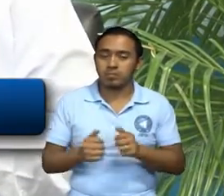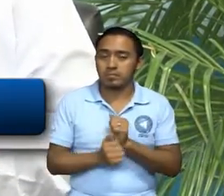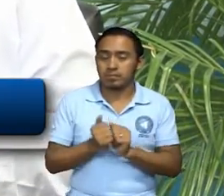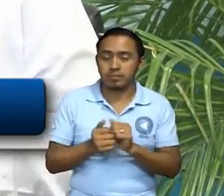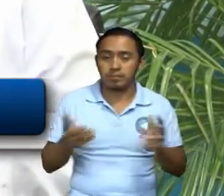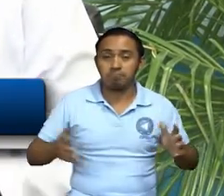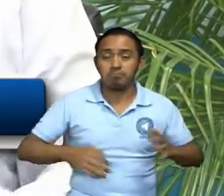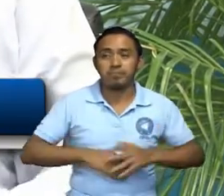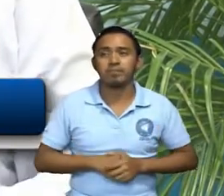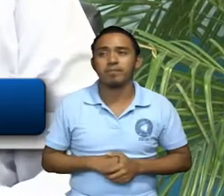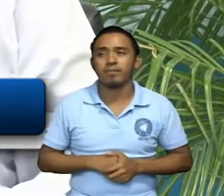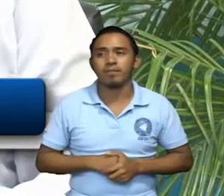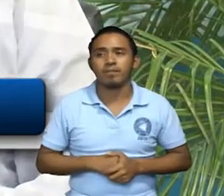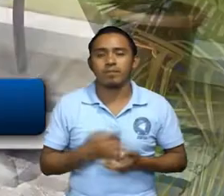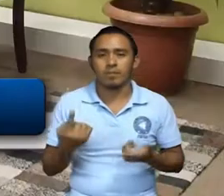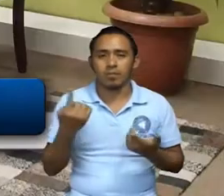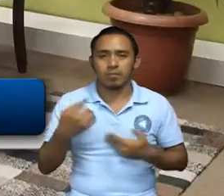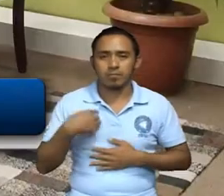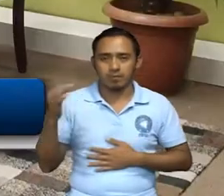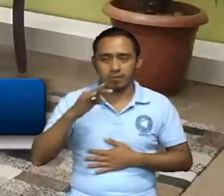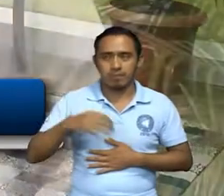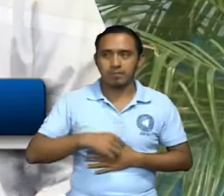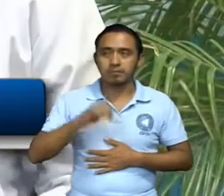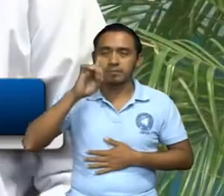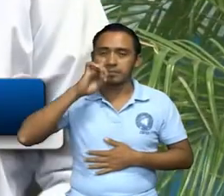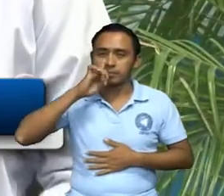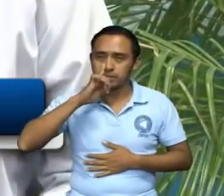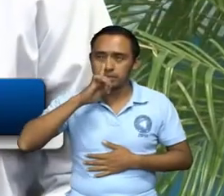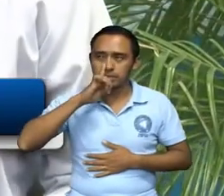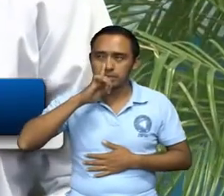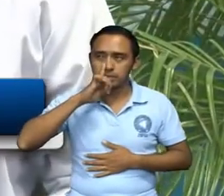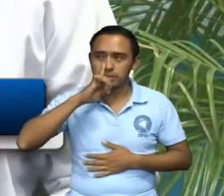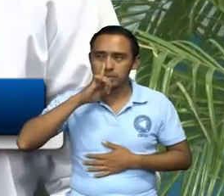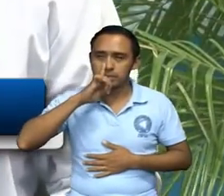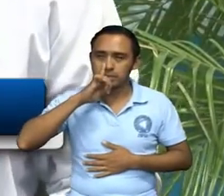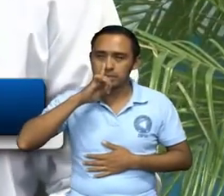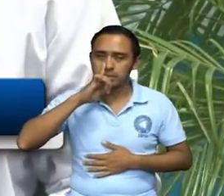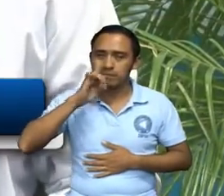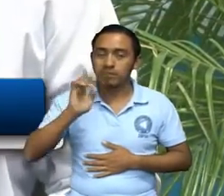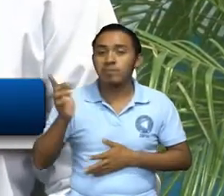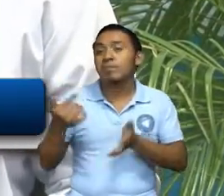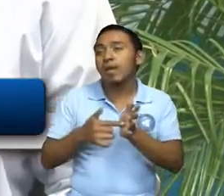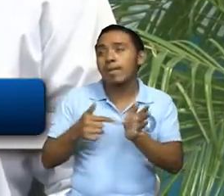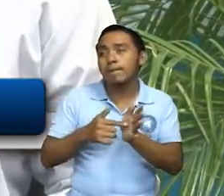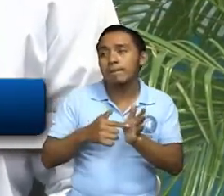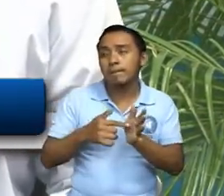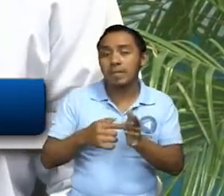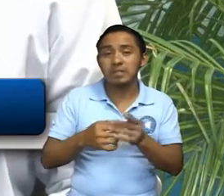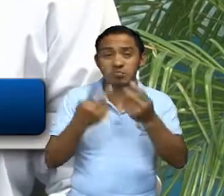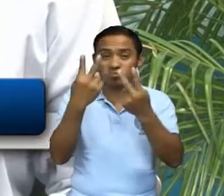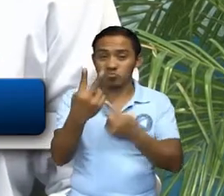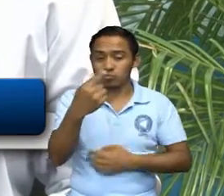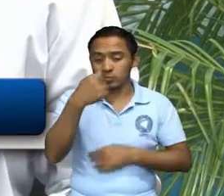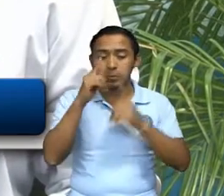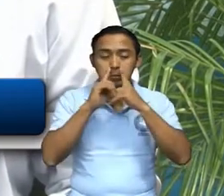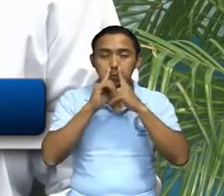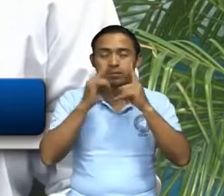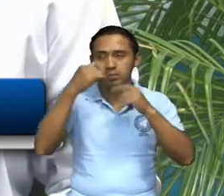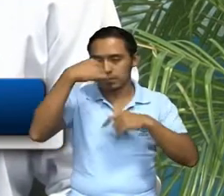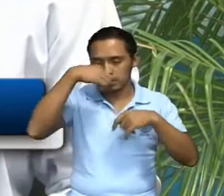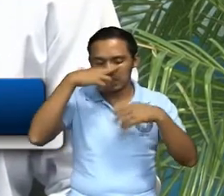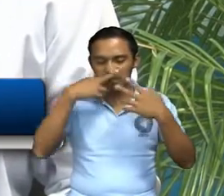¿Ya? Entonces, ¿cuál debe ser la posición, por ejemplo? Por ejemplo, lo que tienes que hacer es, si el sangrado es de los dos lados, tú lo que tienes que